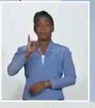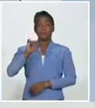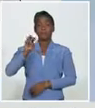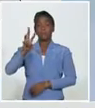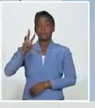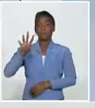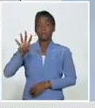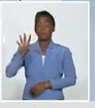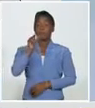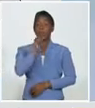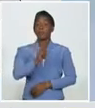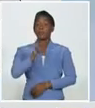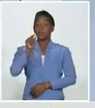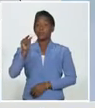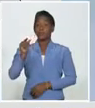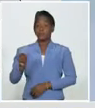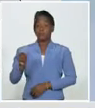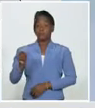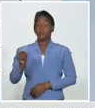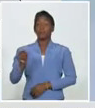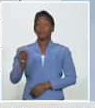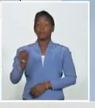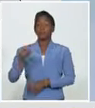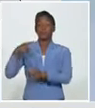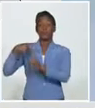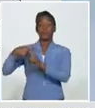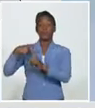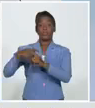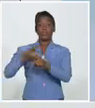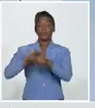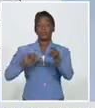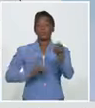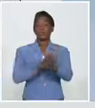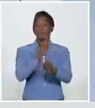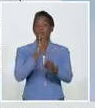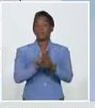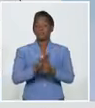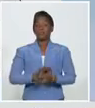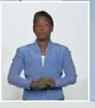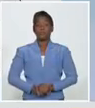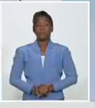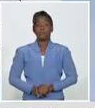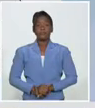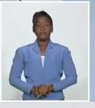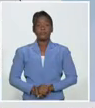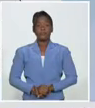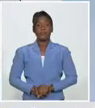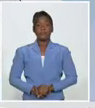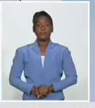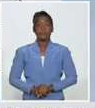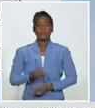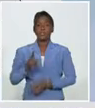70.634 personas con COVID-19. Estamos hablando del